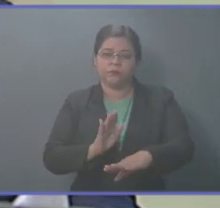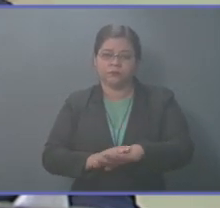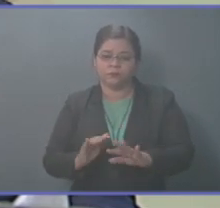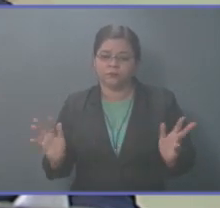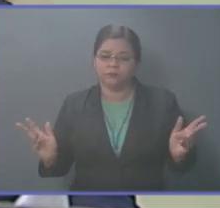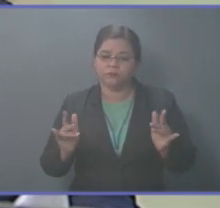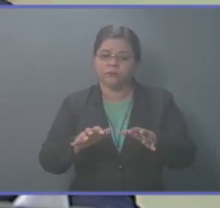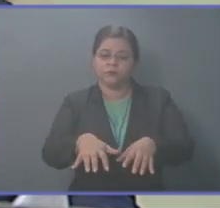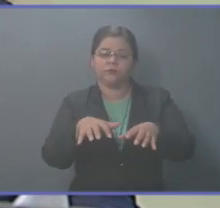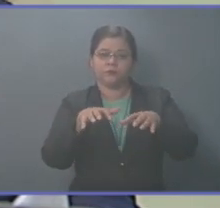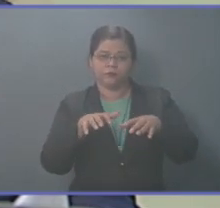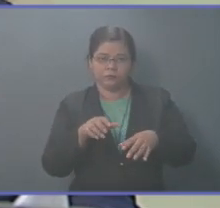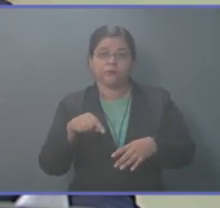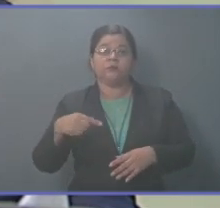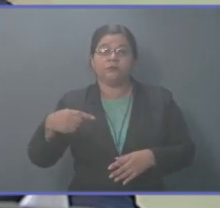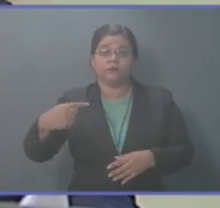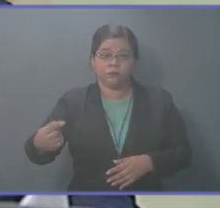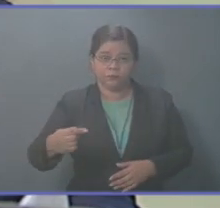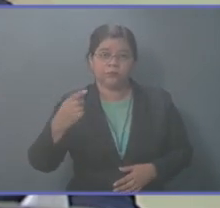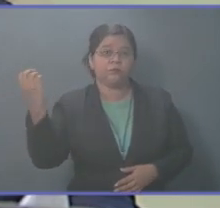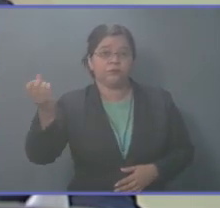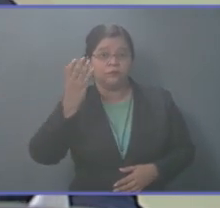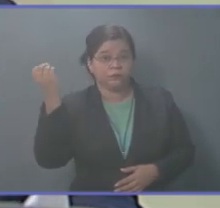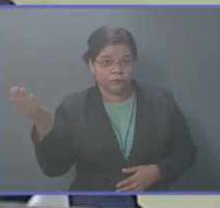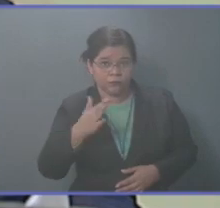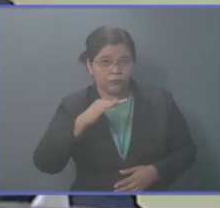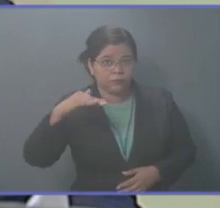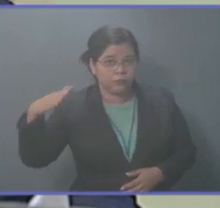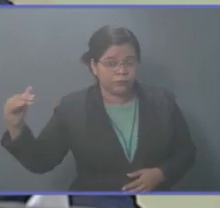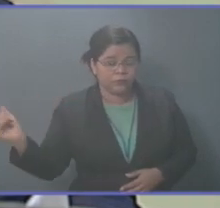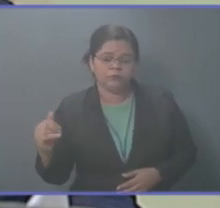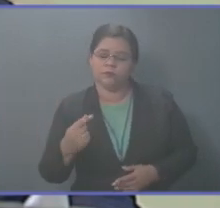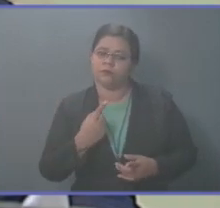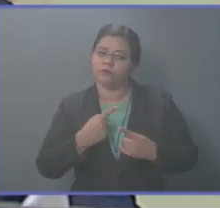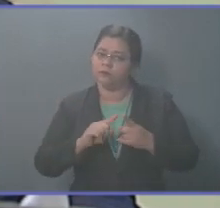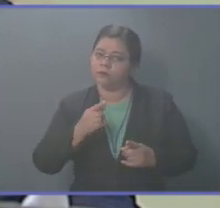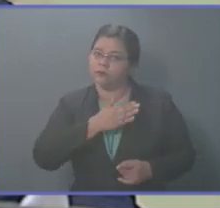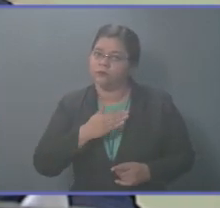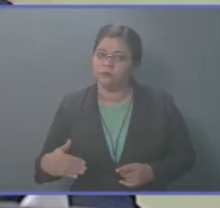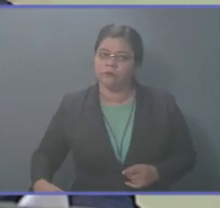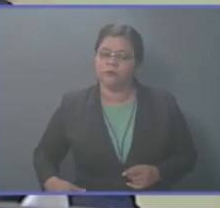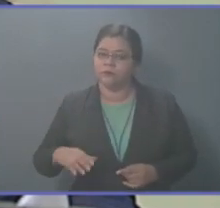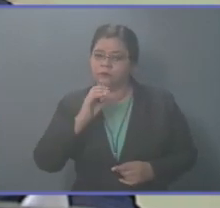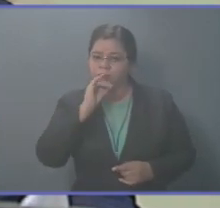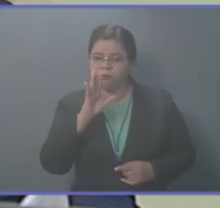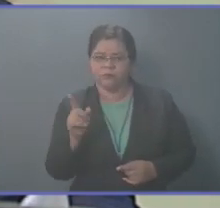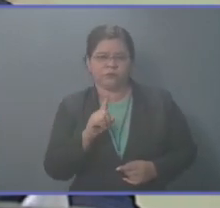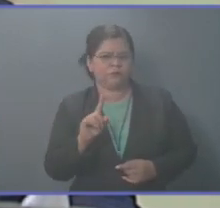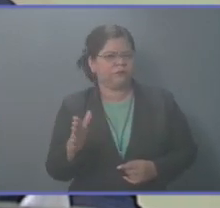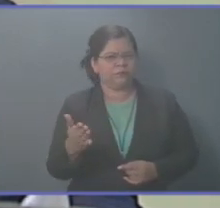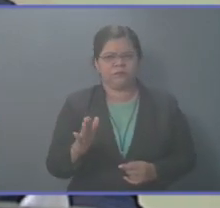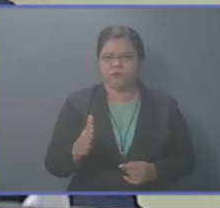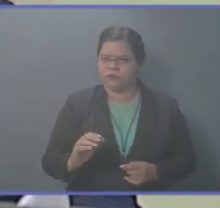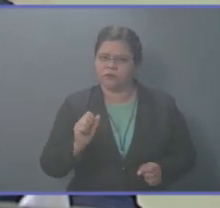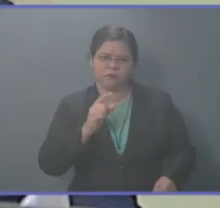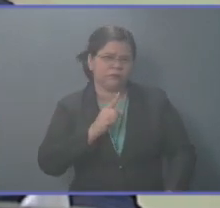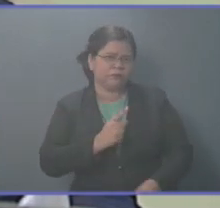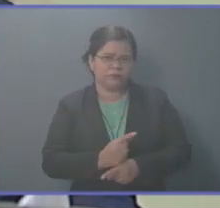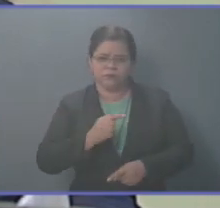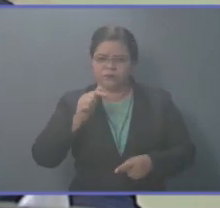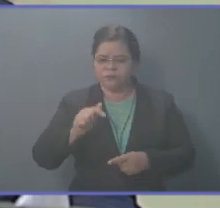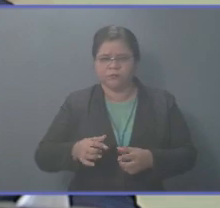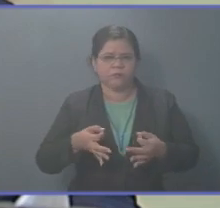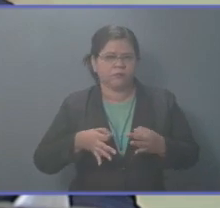a la Asamblea Legislativa cuando los intereses de la República lo demanden, alega que el presidente de la República ha hecho una interpretación errada y alejada de